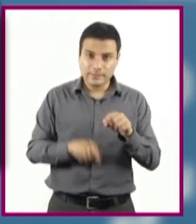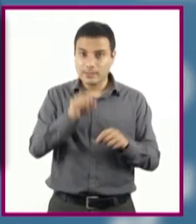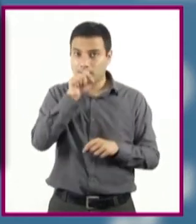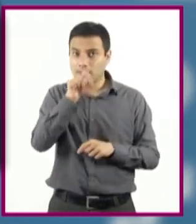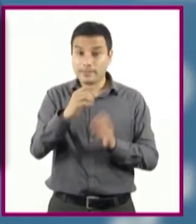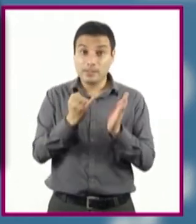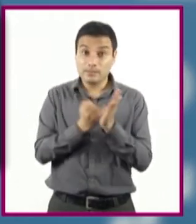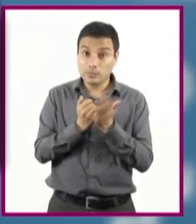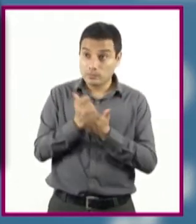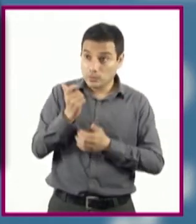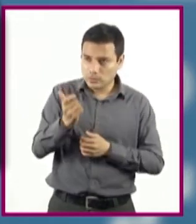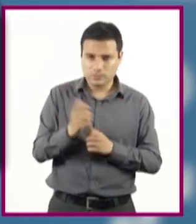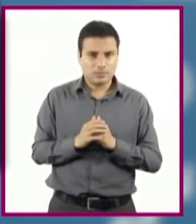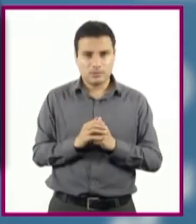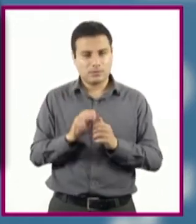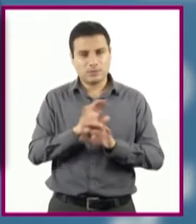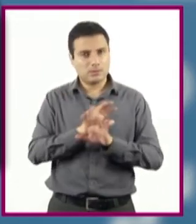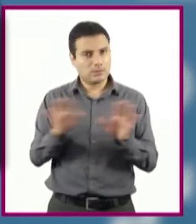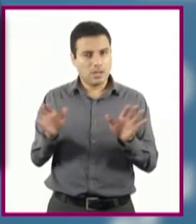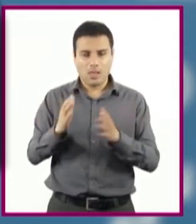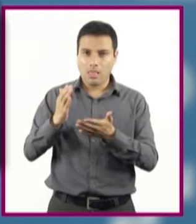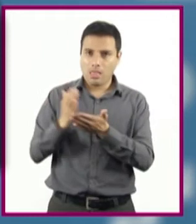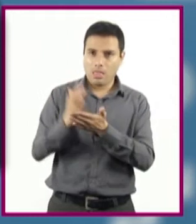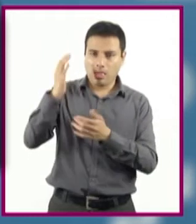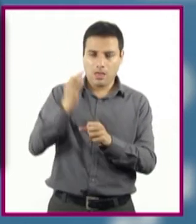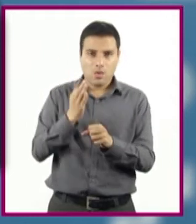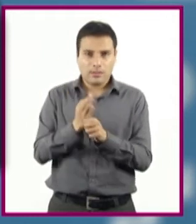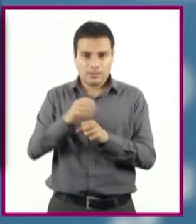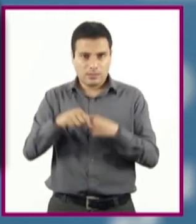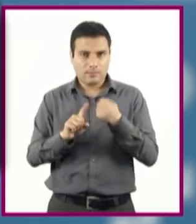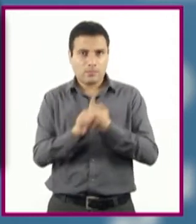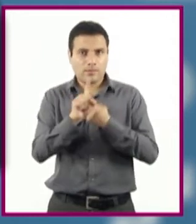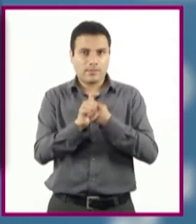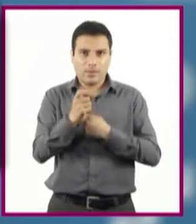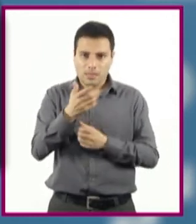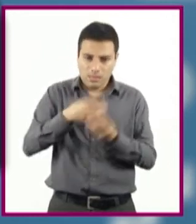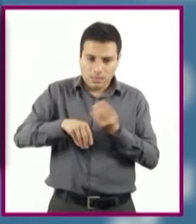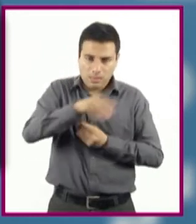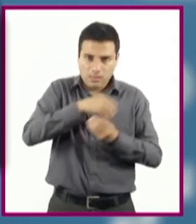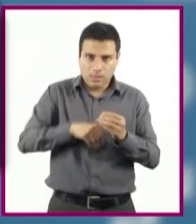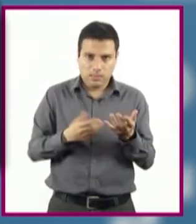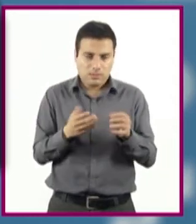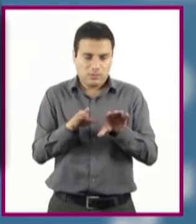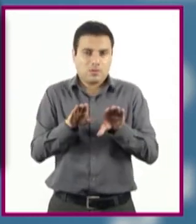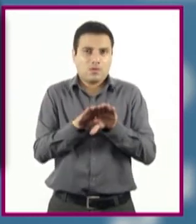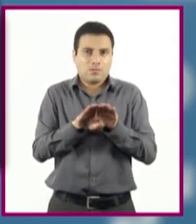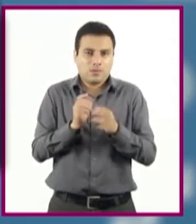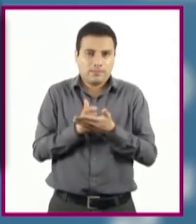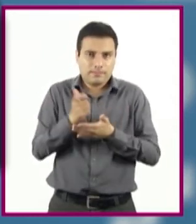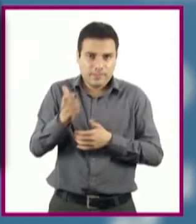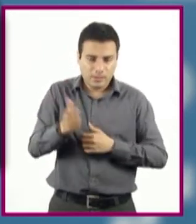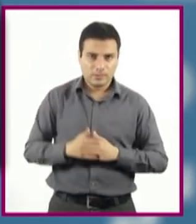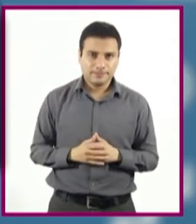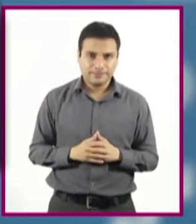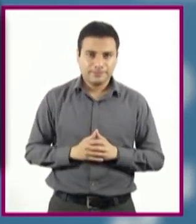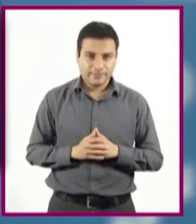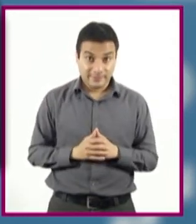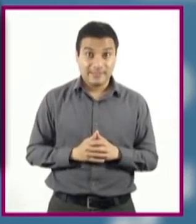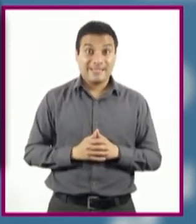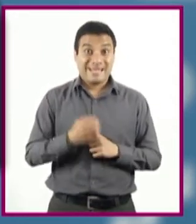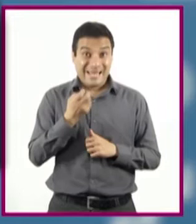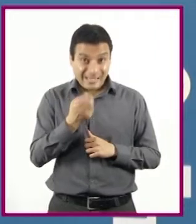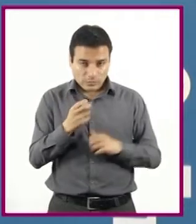pago de tributo, aunado a la difícil situación social y económica que vivían estas comunidades previo al estallido de la